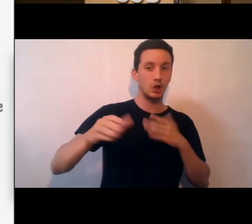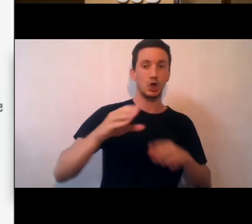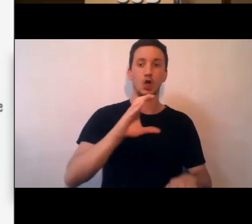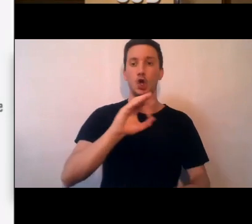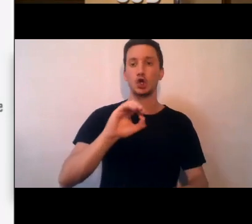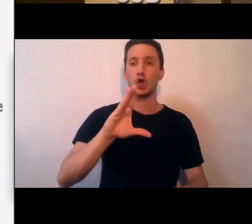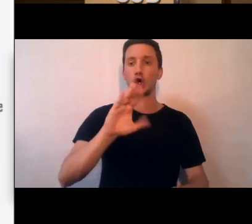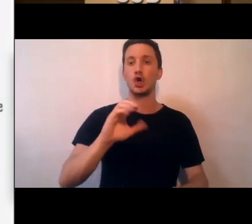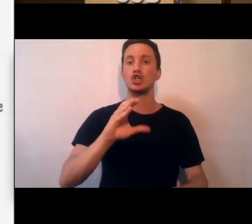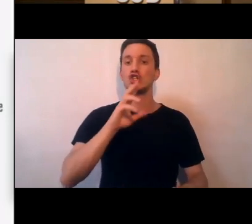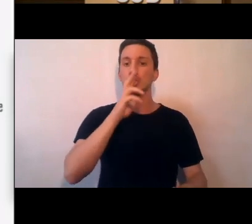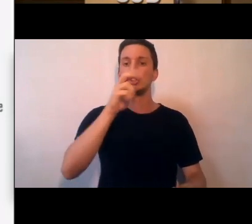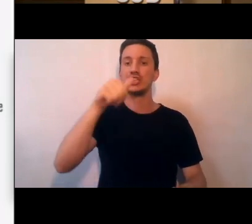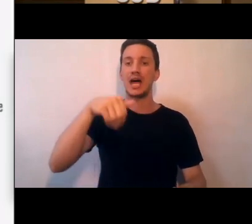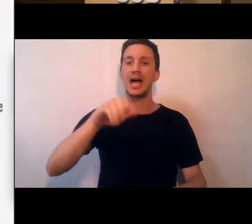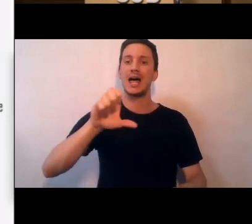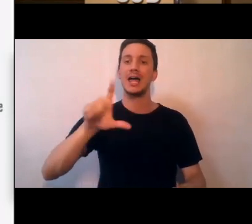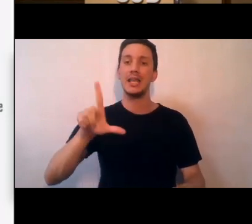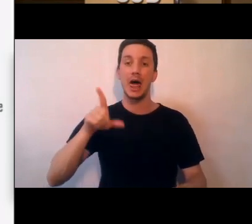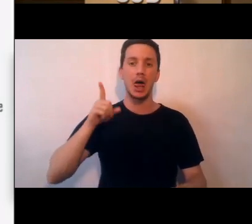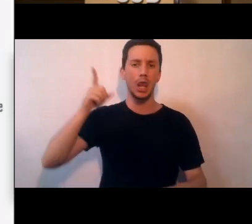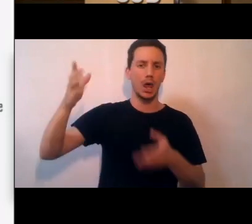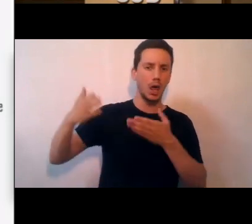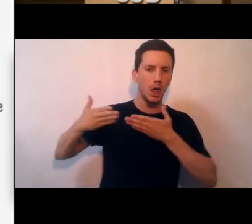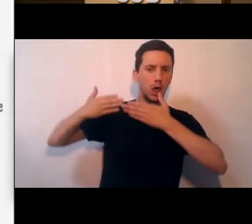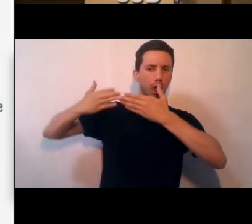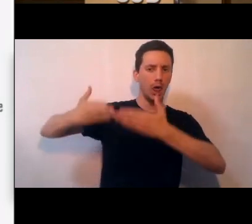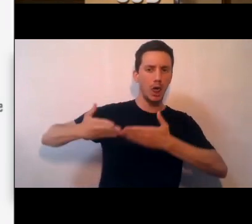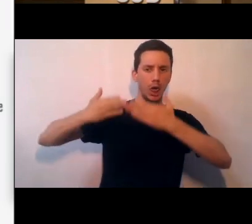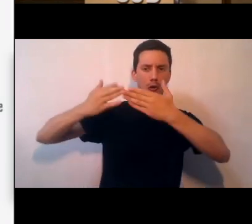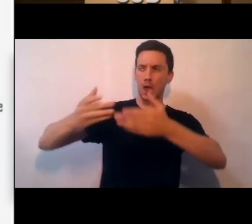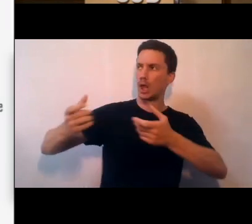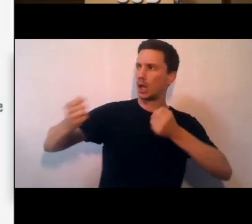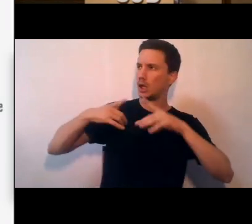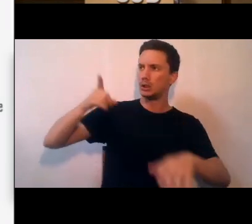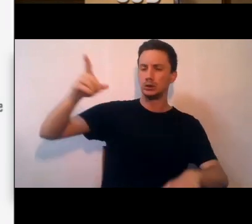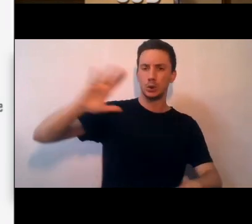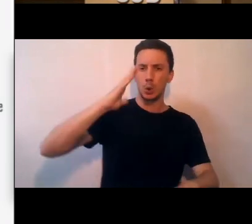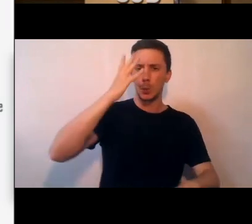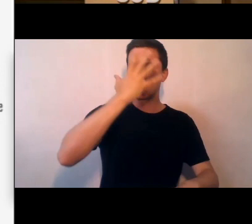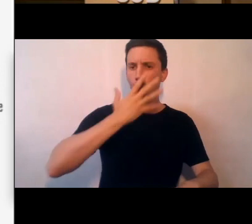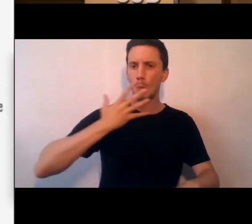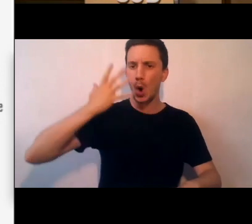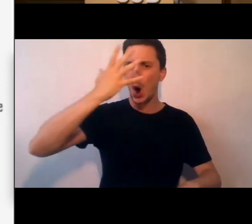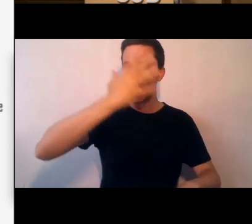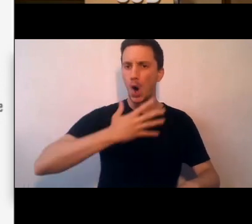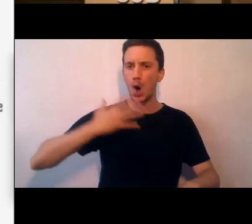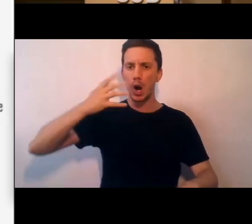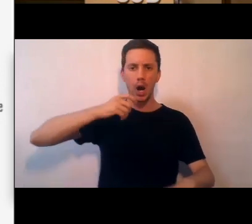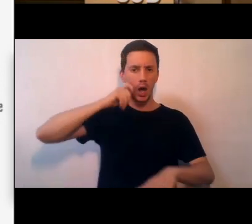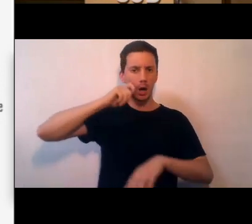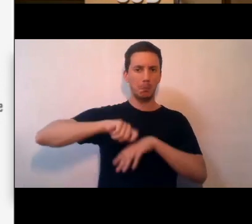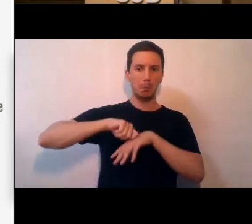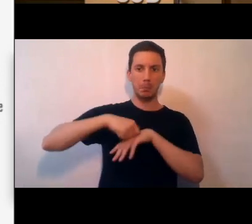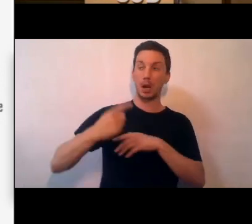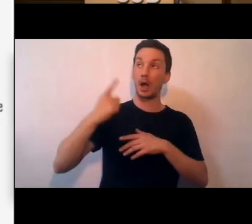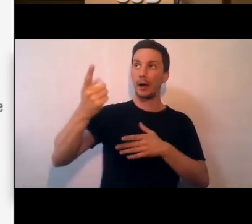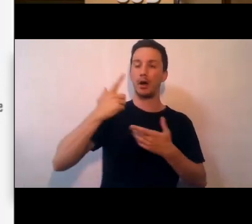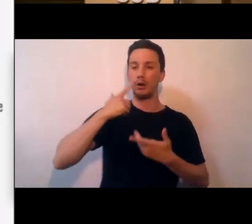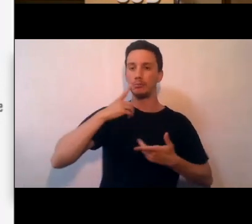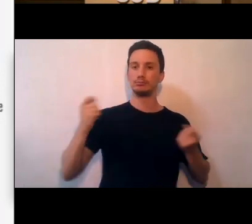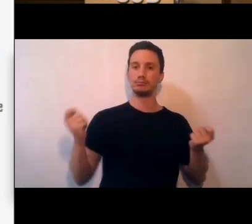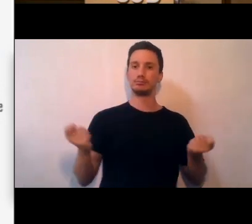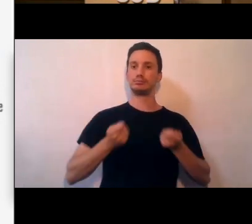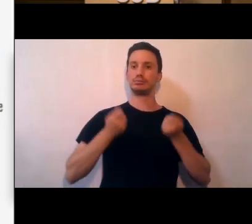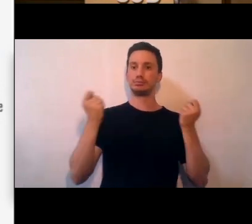de vacaciones con su yate muy morena y aparecieron unas fotos y se empezó a popularizar el concepto